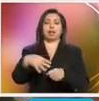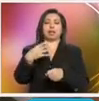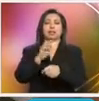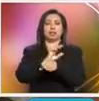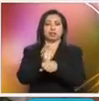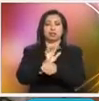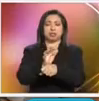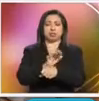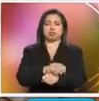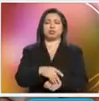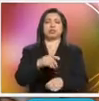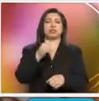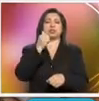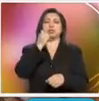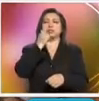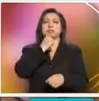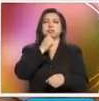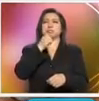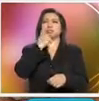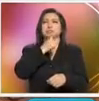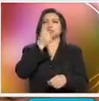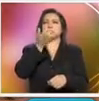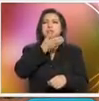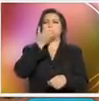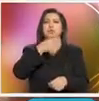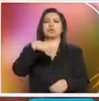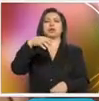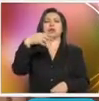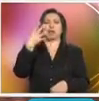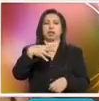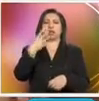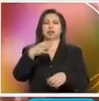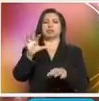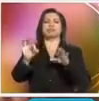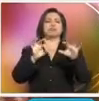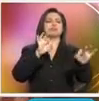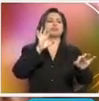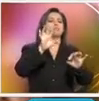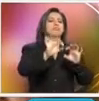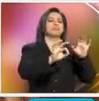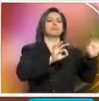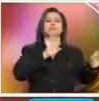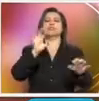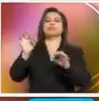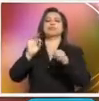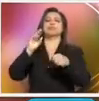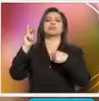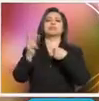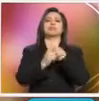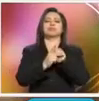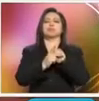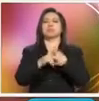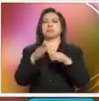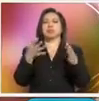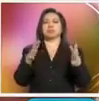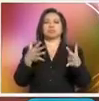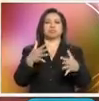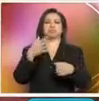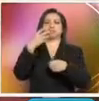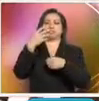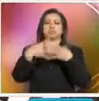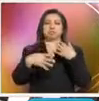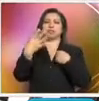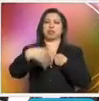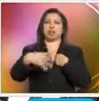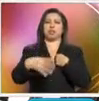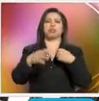más o menos cada año. Películas de diversos países, ¿no? En este caso son, creo que 14 países, 15 países, y la mitad de